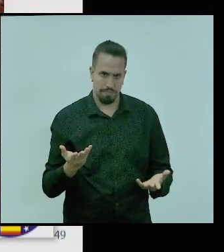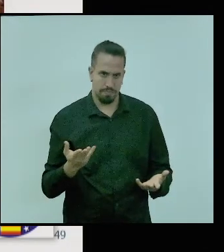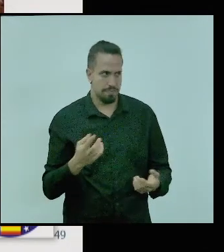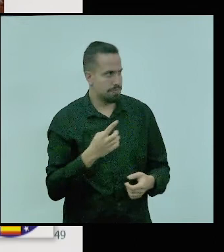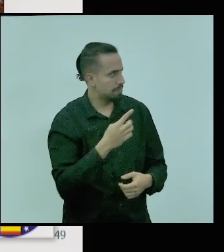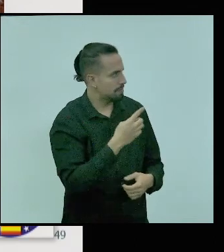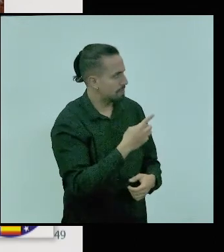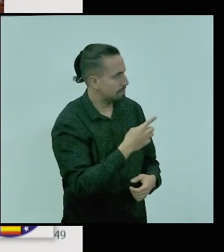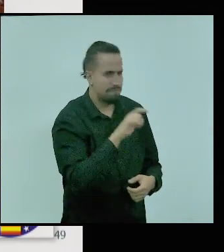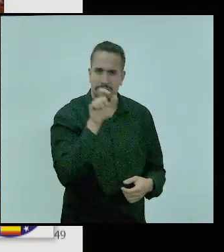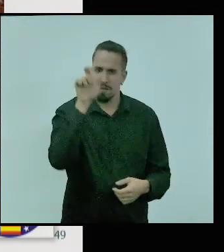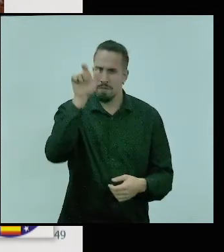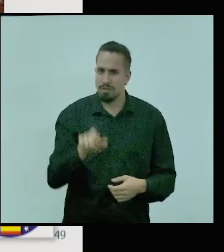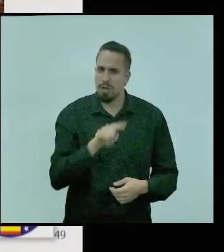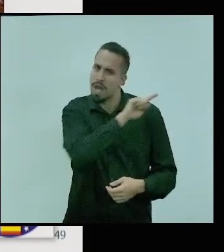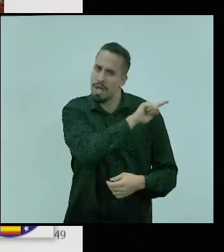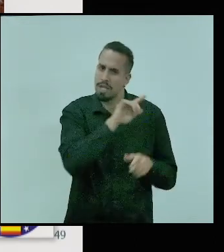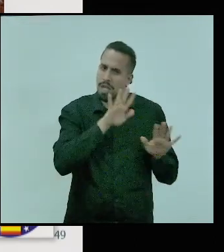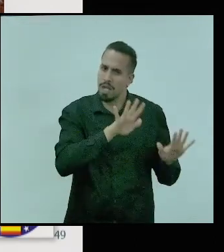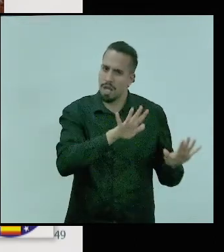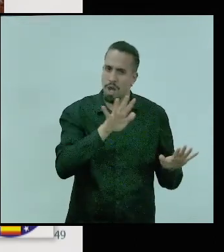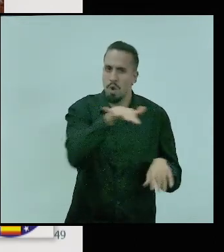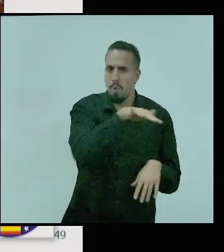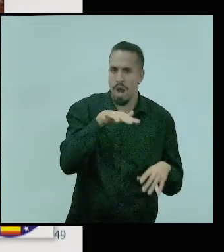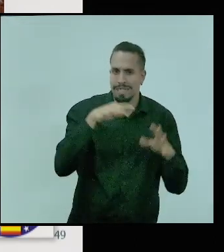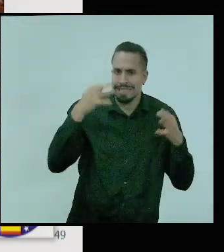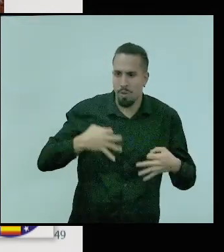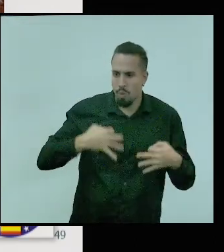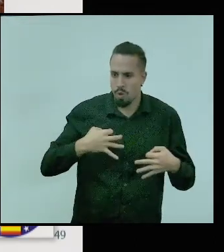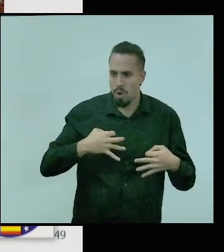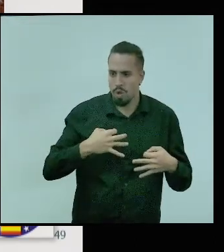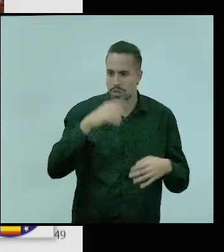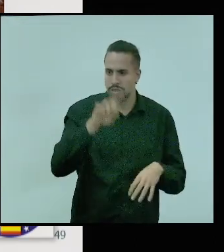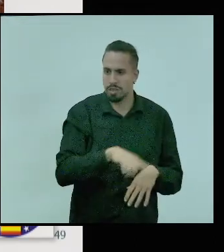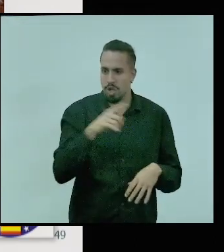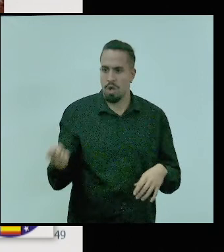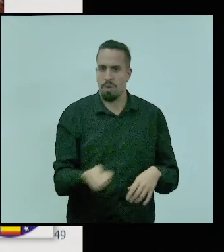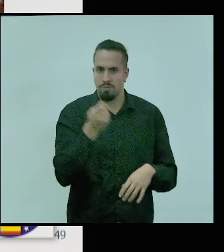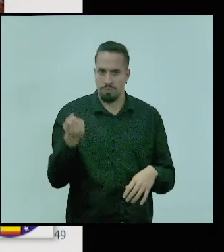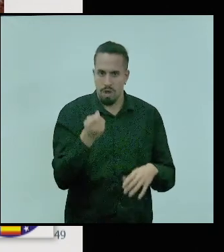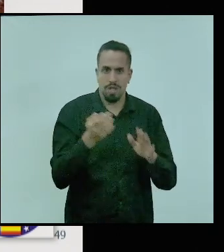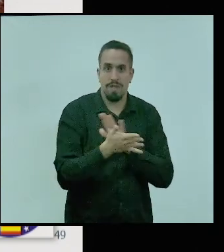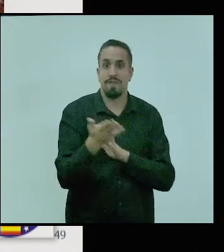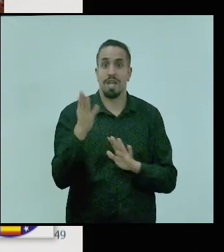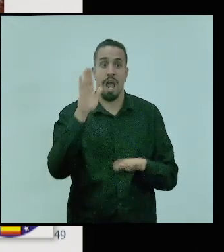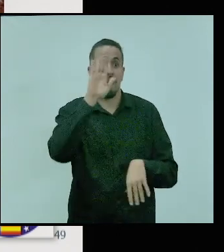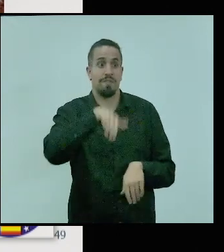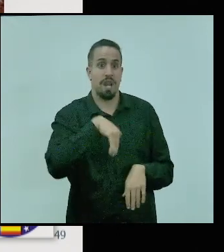esta persona en un entorno seguro? Nos encontramos que se estaba intentando recuperar parte de lo que quedó de la